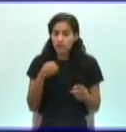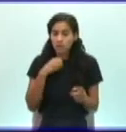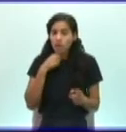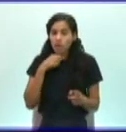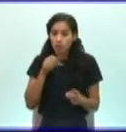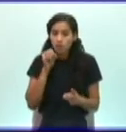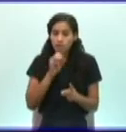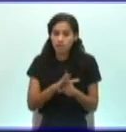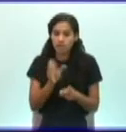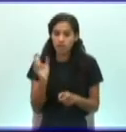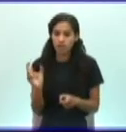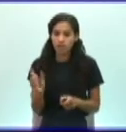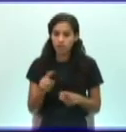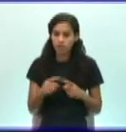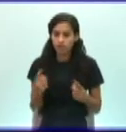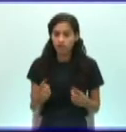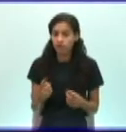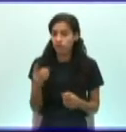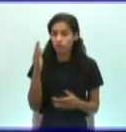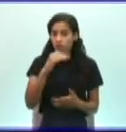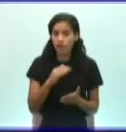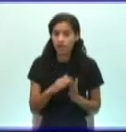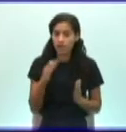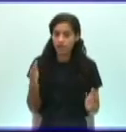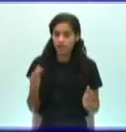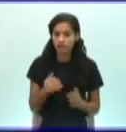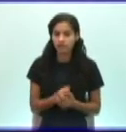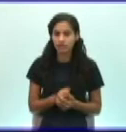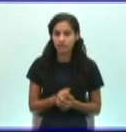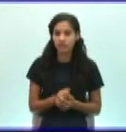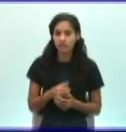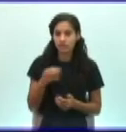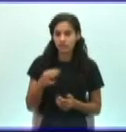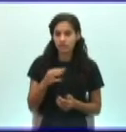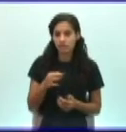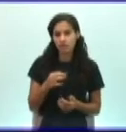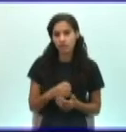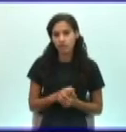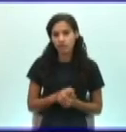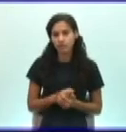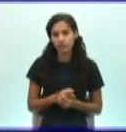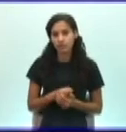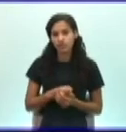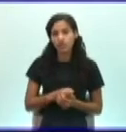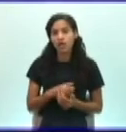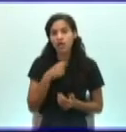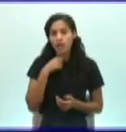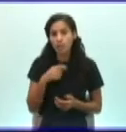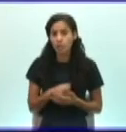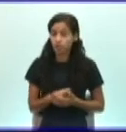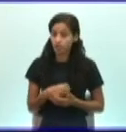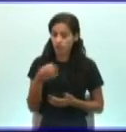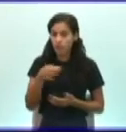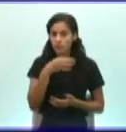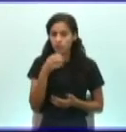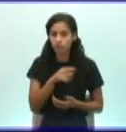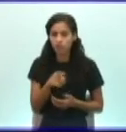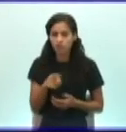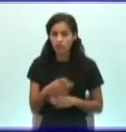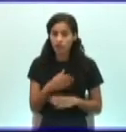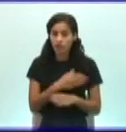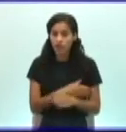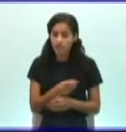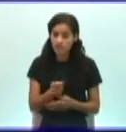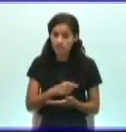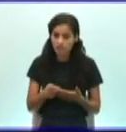palabra, por tanto, no tiene mayúsculas. Como siempre, mis niños, recomendarles que antes de